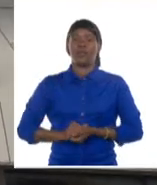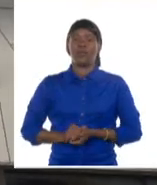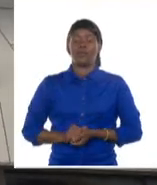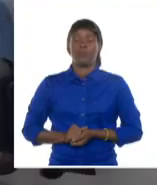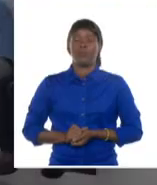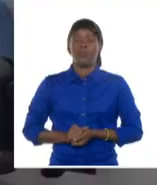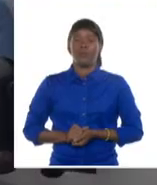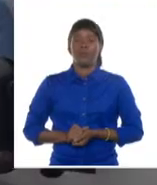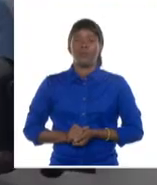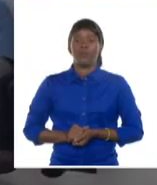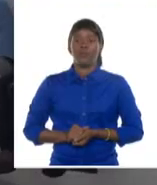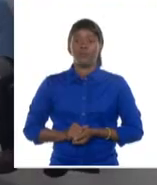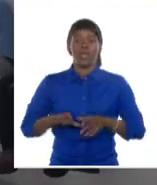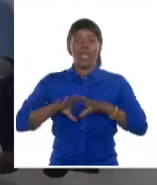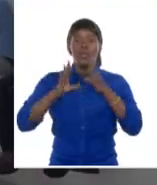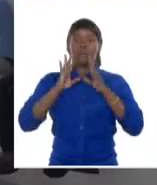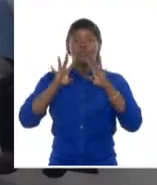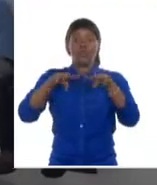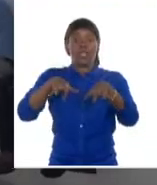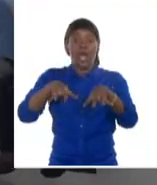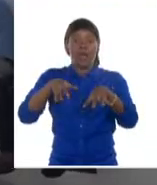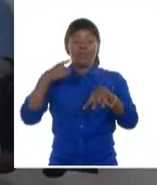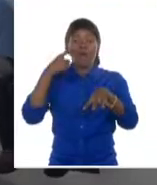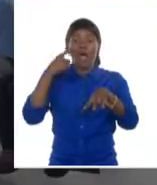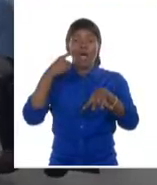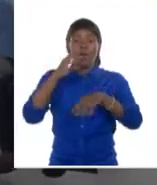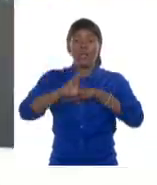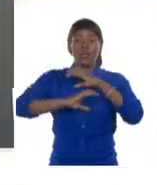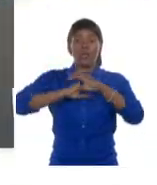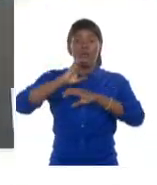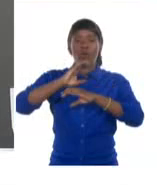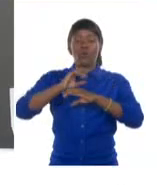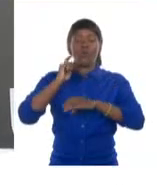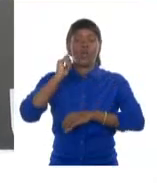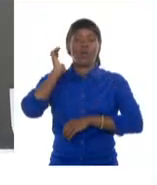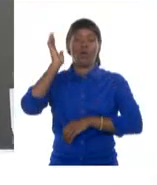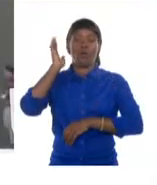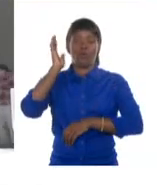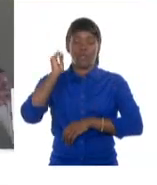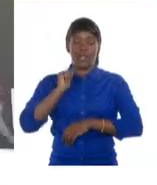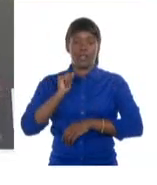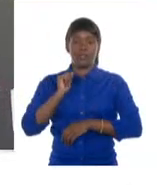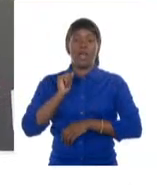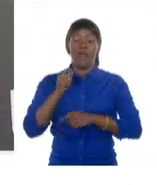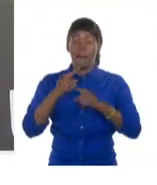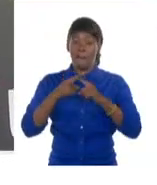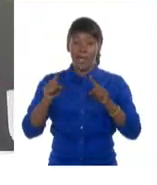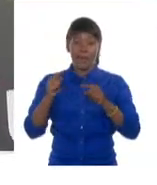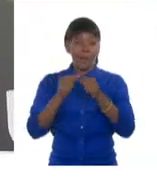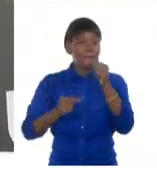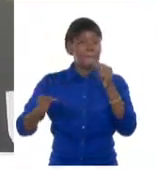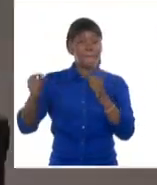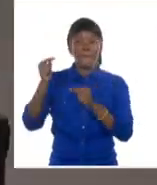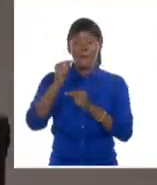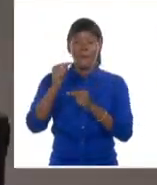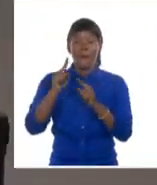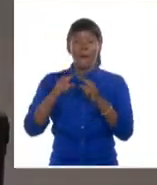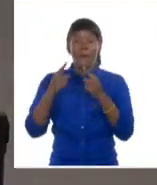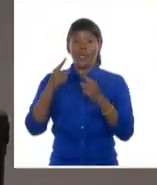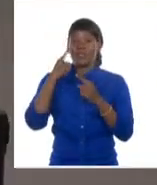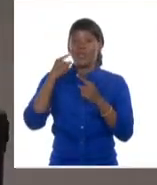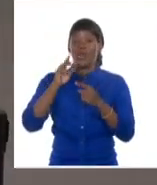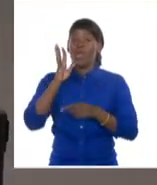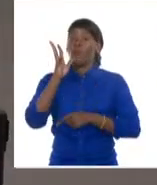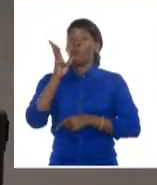Los ojos del mundo están fijos por estos días en la deslumbrante Dubái, y no es precisamente por sus imponentes rascacielos